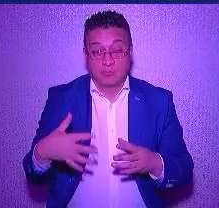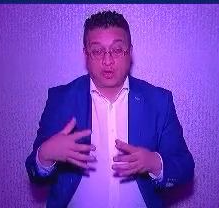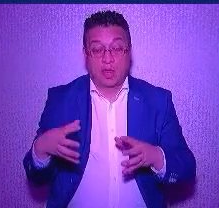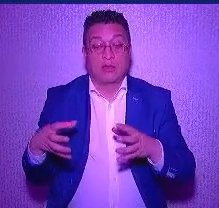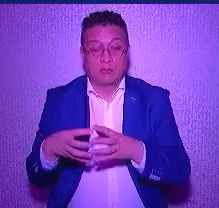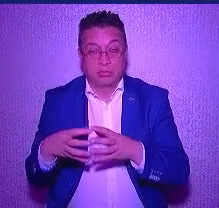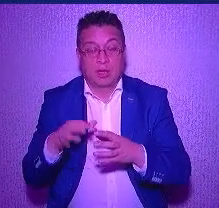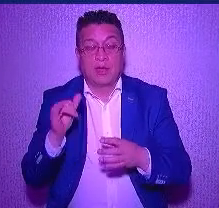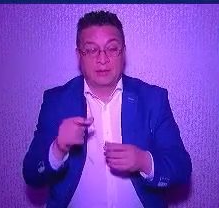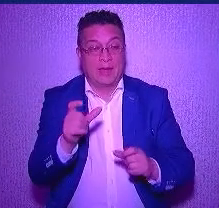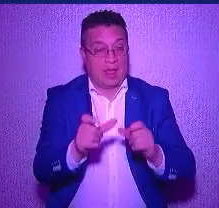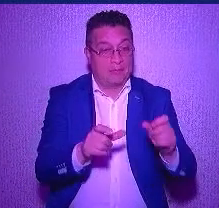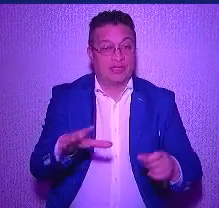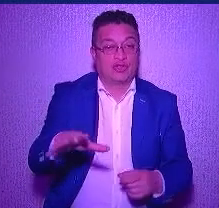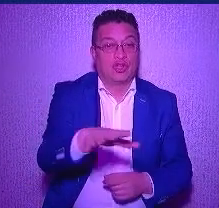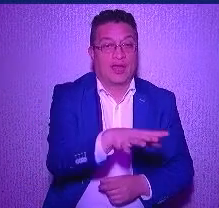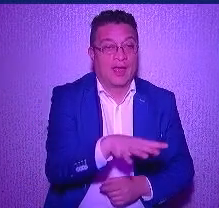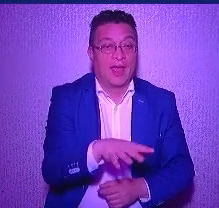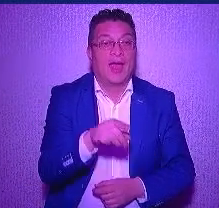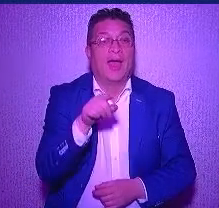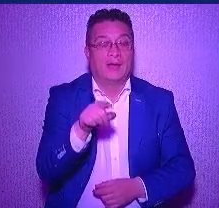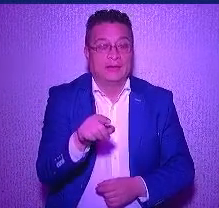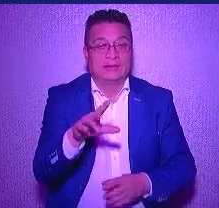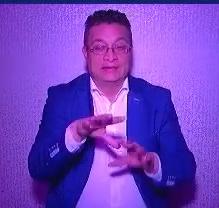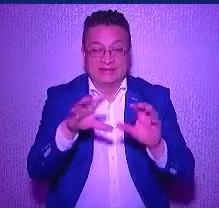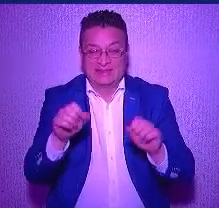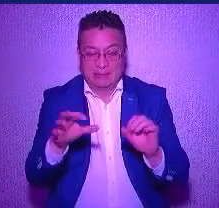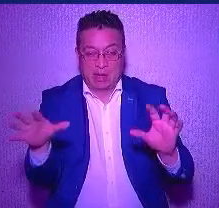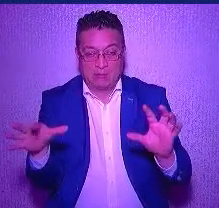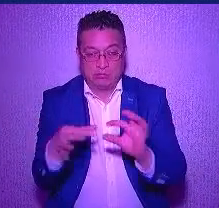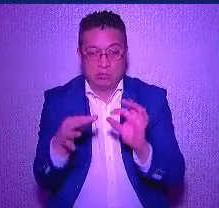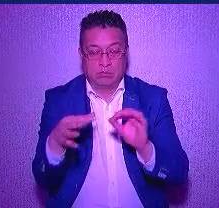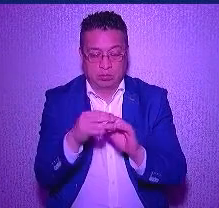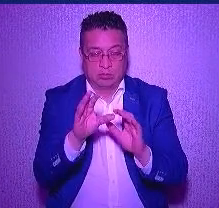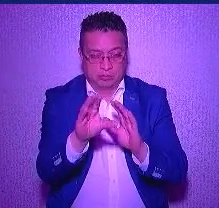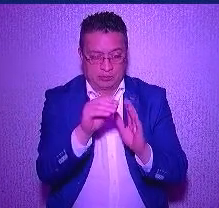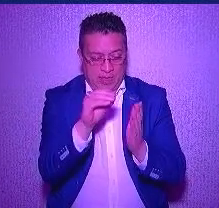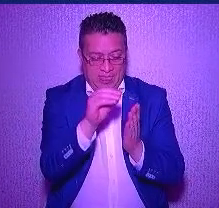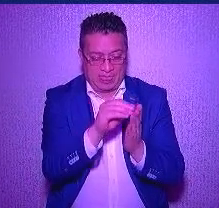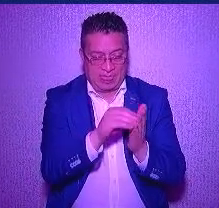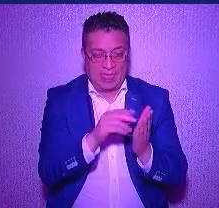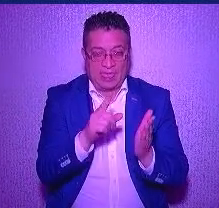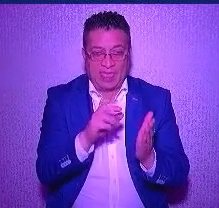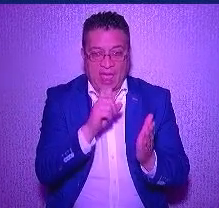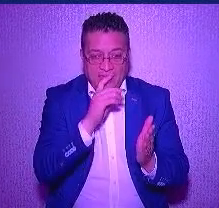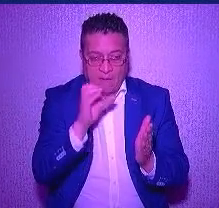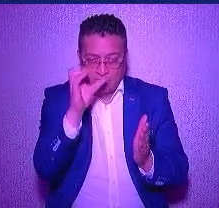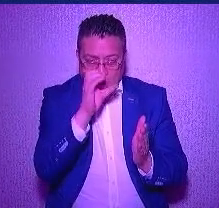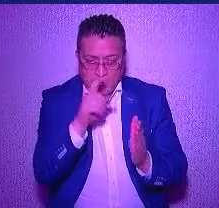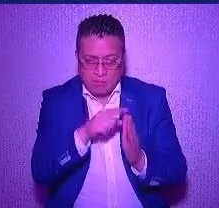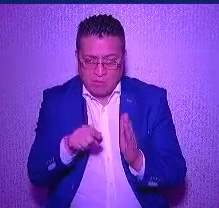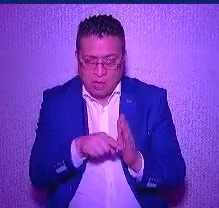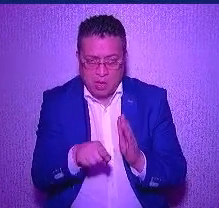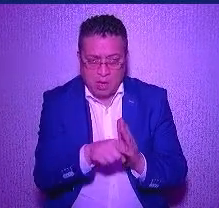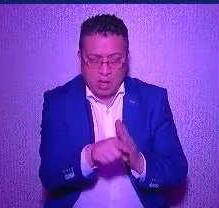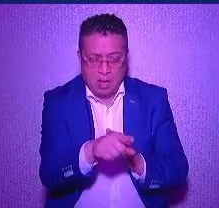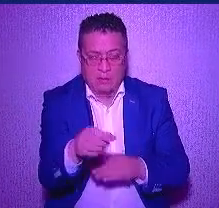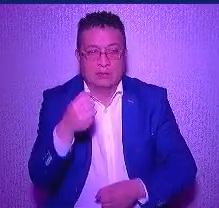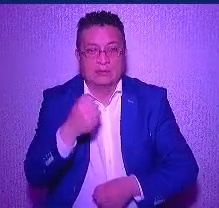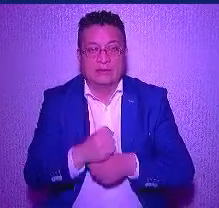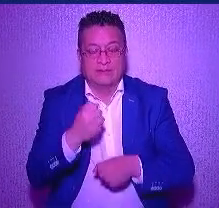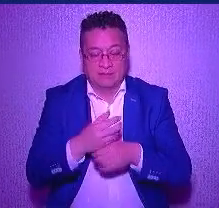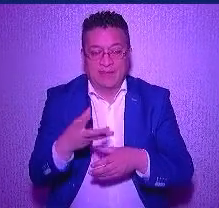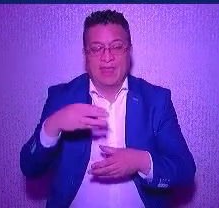usuario final estos sistemas están conectados encuentran Data buscan Data están trabajando dentro de